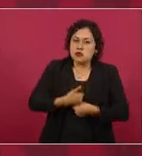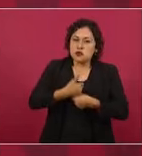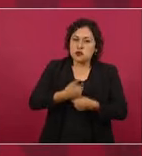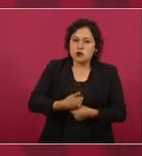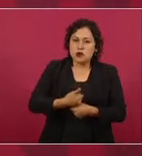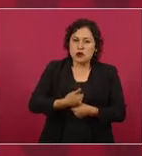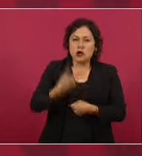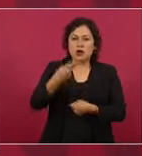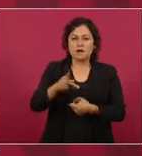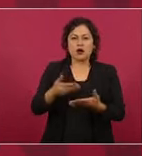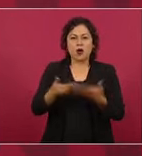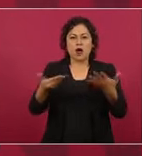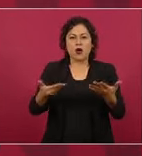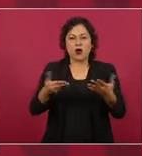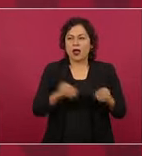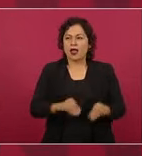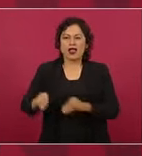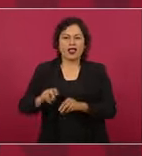Entonces no los voy a mencionar.